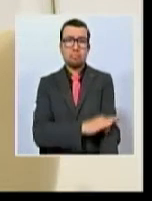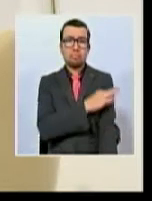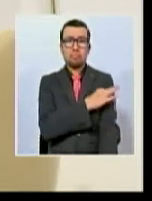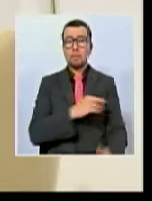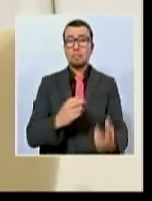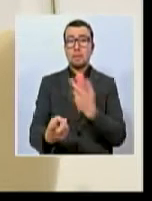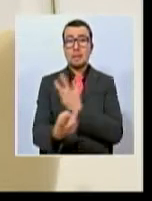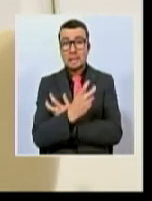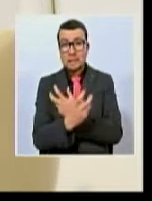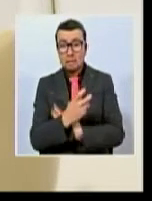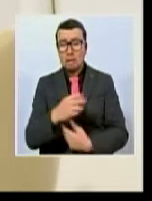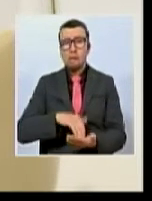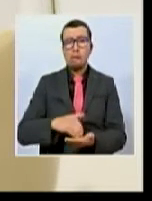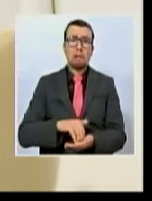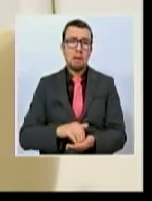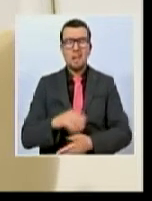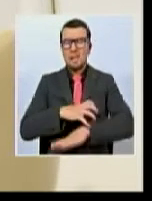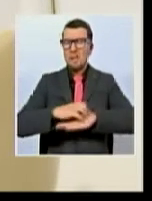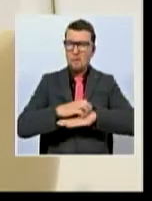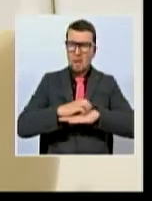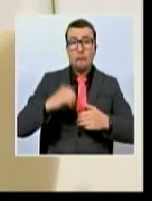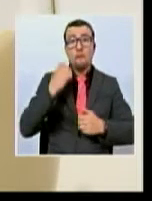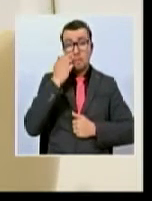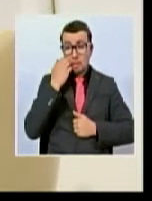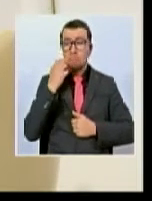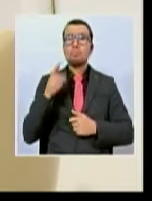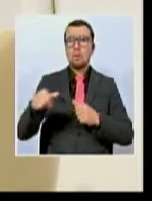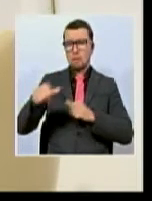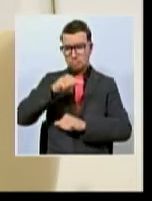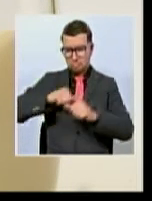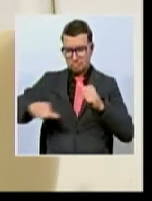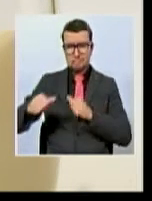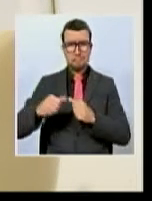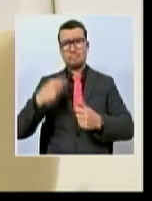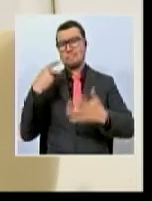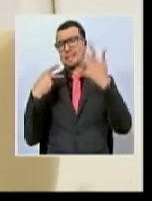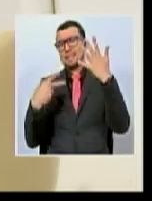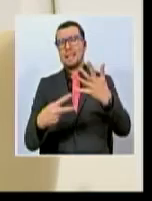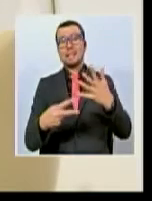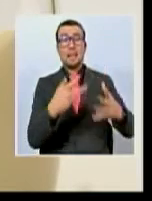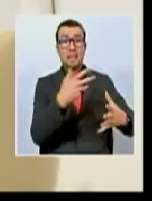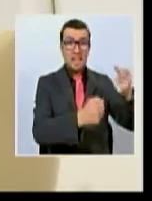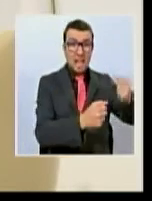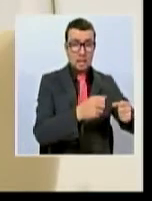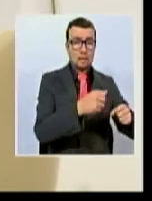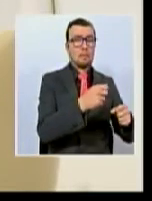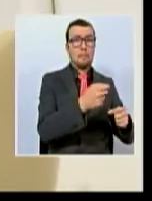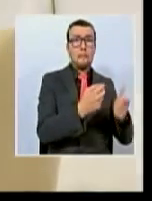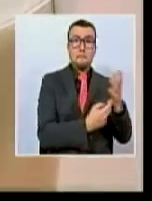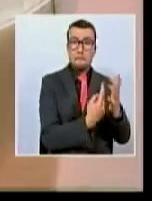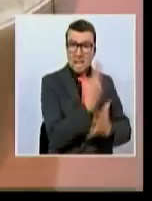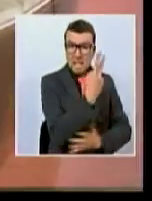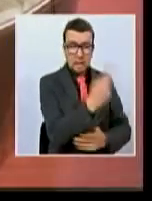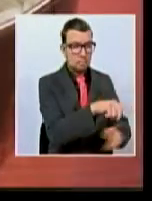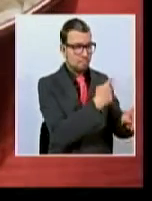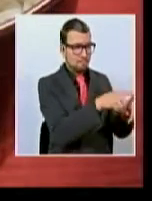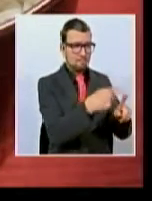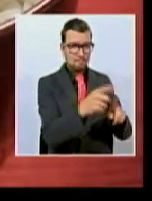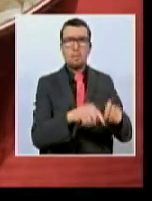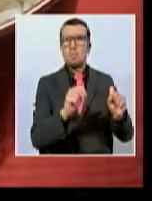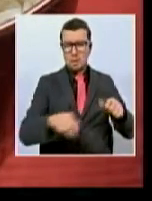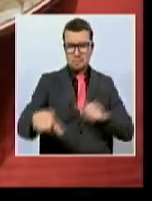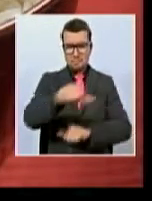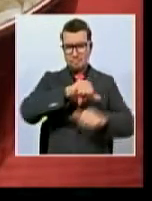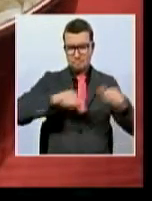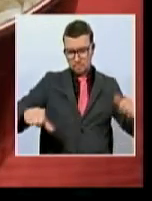osteoporosis, alergias y otras enfermedades. Se puede reemplazar por más de 7 leches vegetales que existen en el mercado. 4.